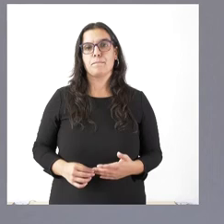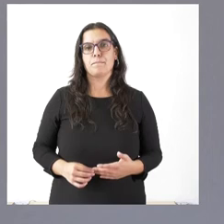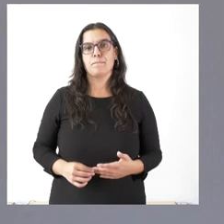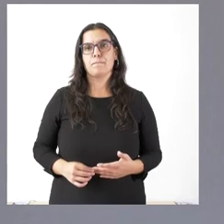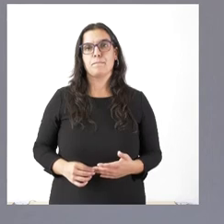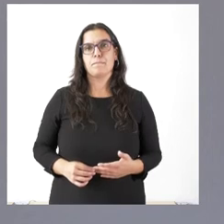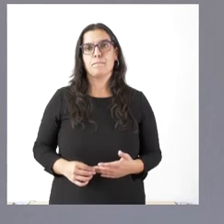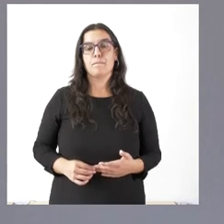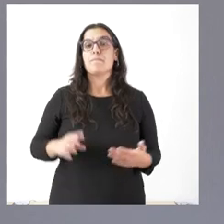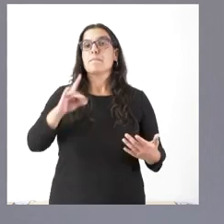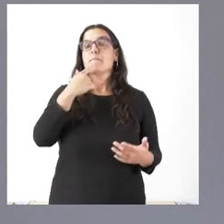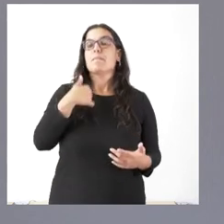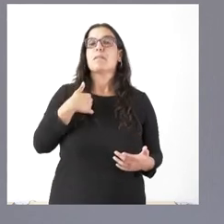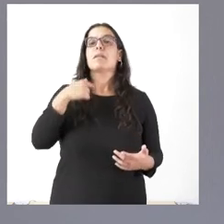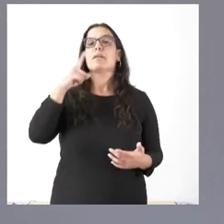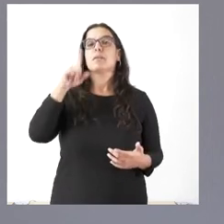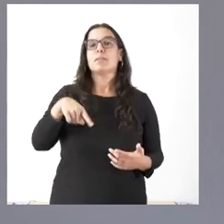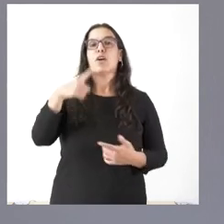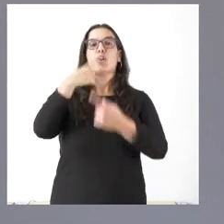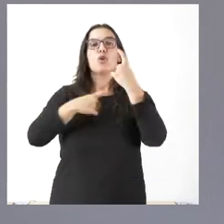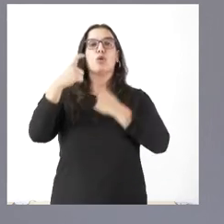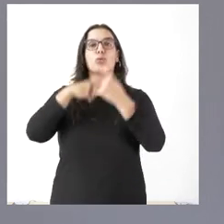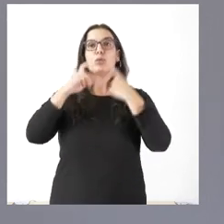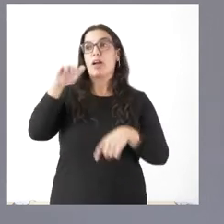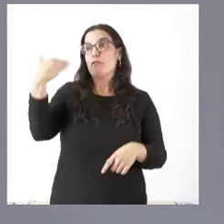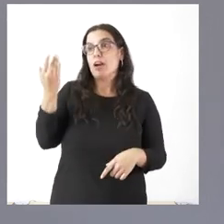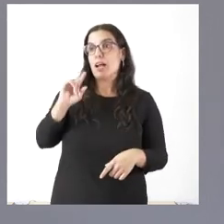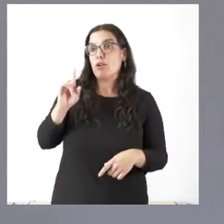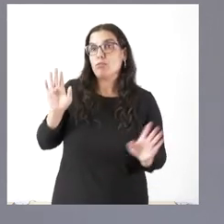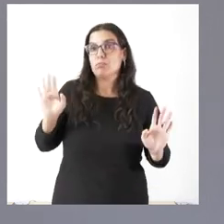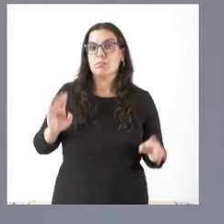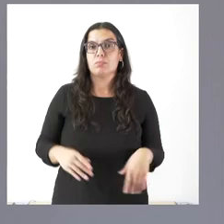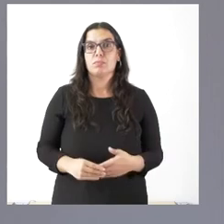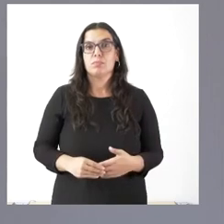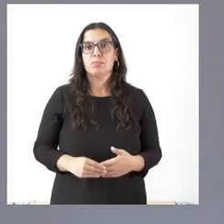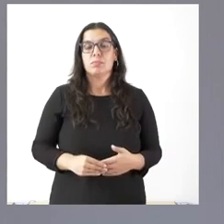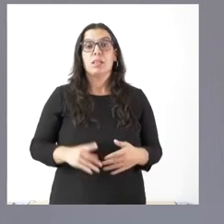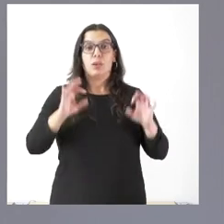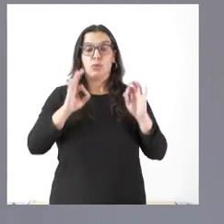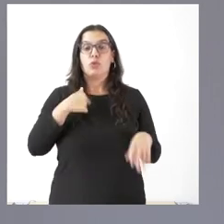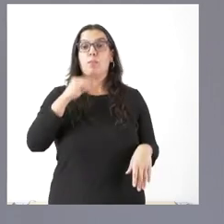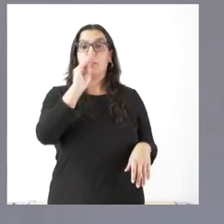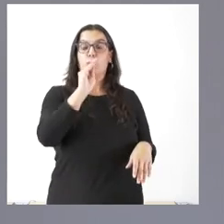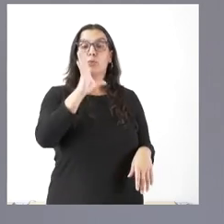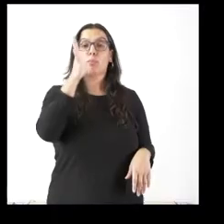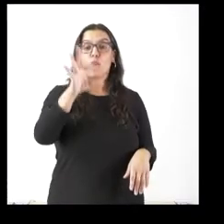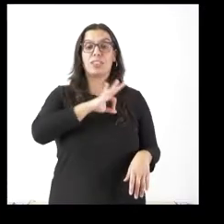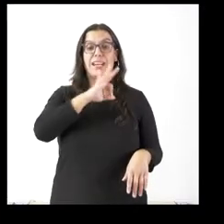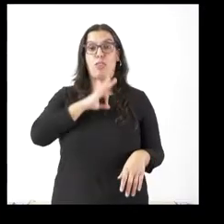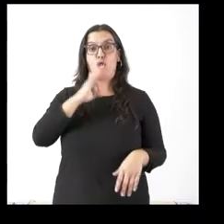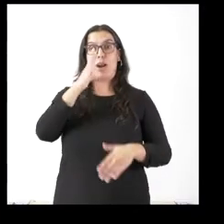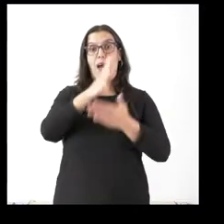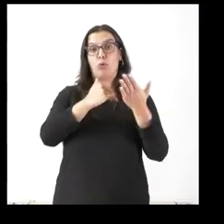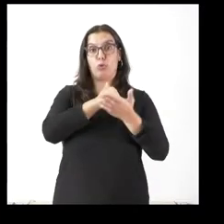Que me preguntaba eso, que no hemos tenido que consultar a nadie de fuera de la Junta de Castilla y León. Es que precisamente si la pregunta se la realizo porque es senador autonómico de